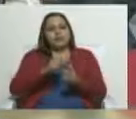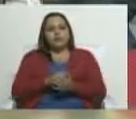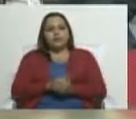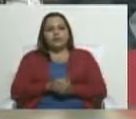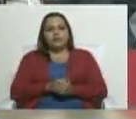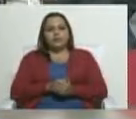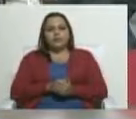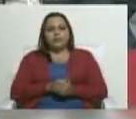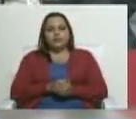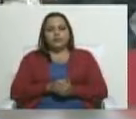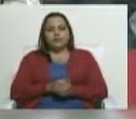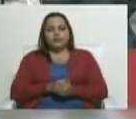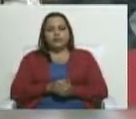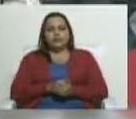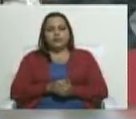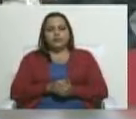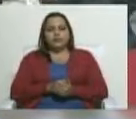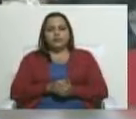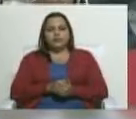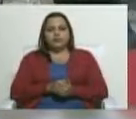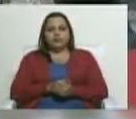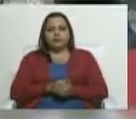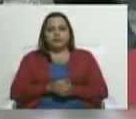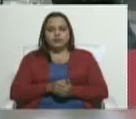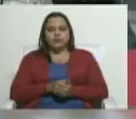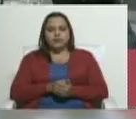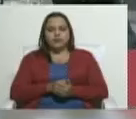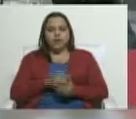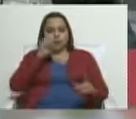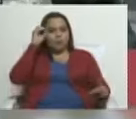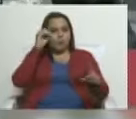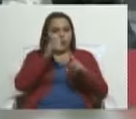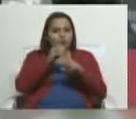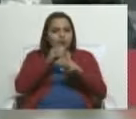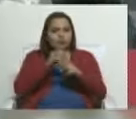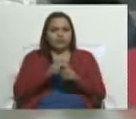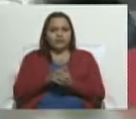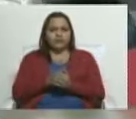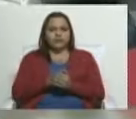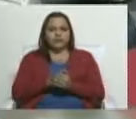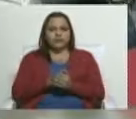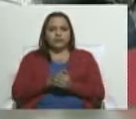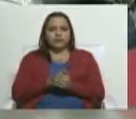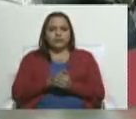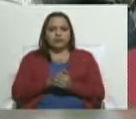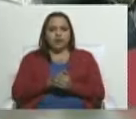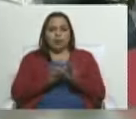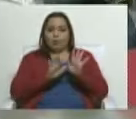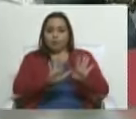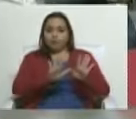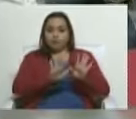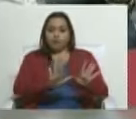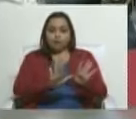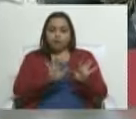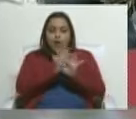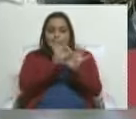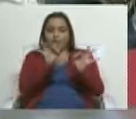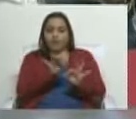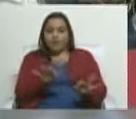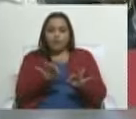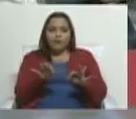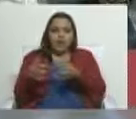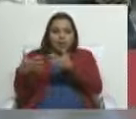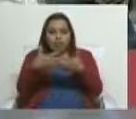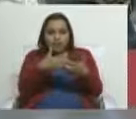que nos siguen por tu programa en BTV? El objetivo es, de alguna manera, contener las formas de